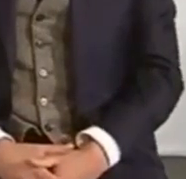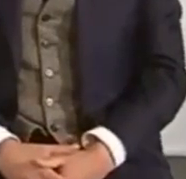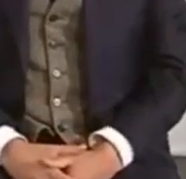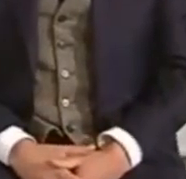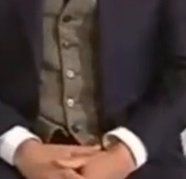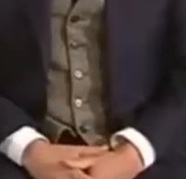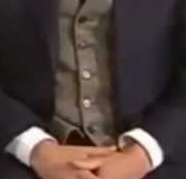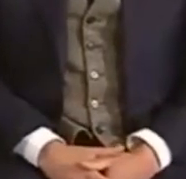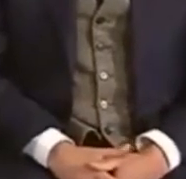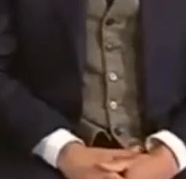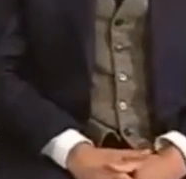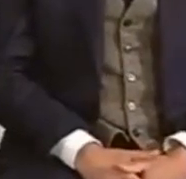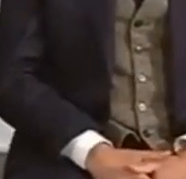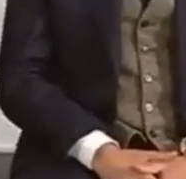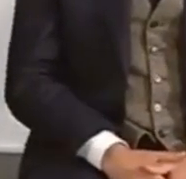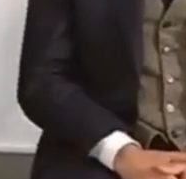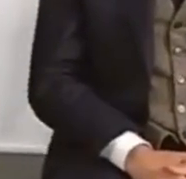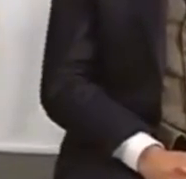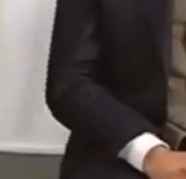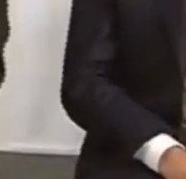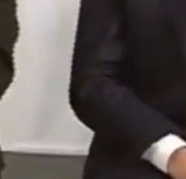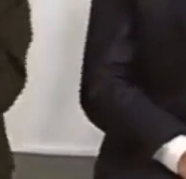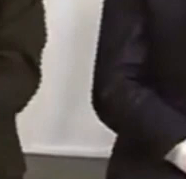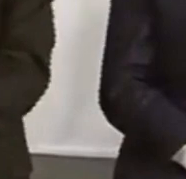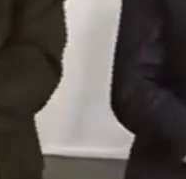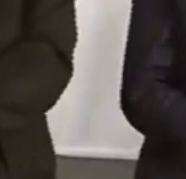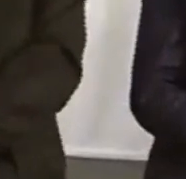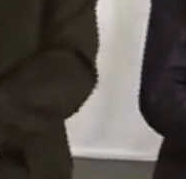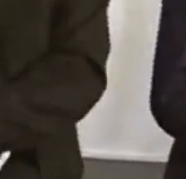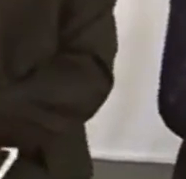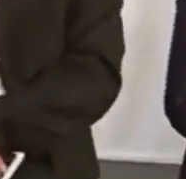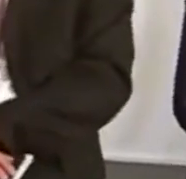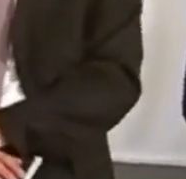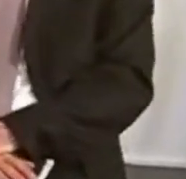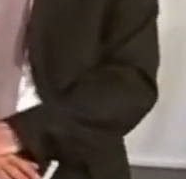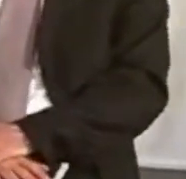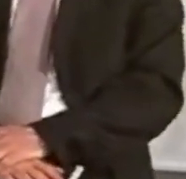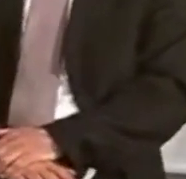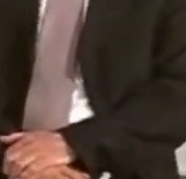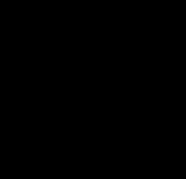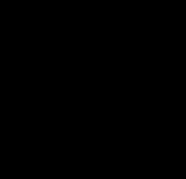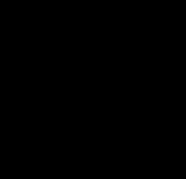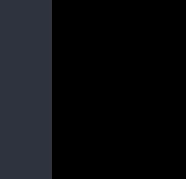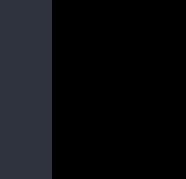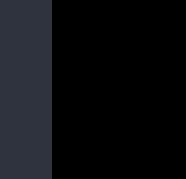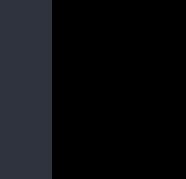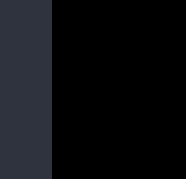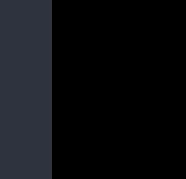Eso sí calienta.